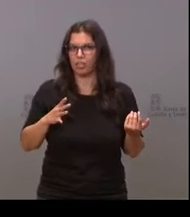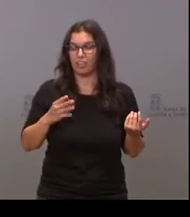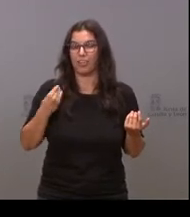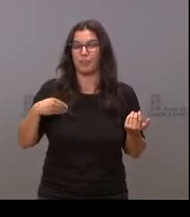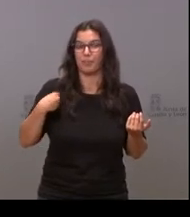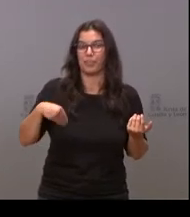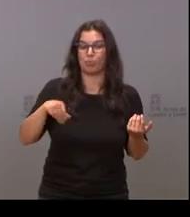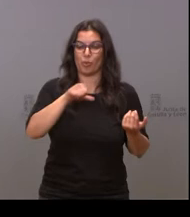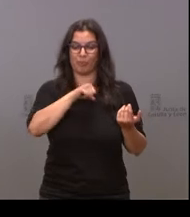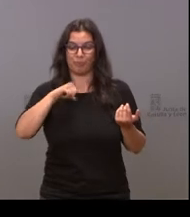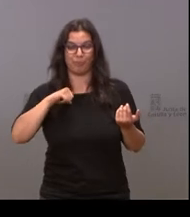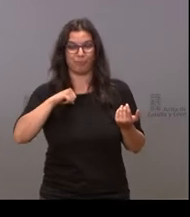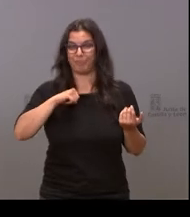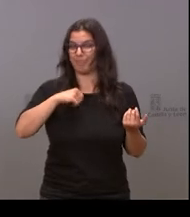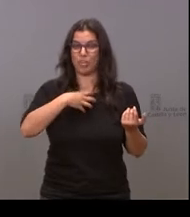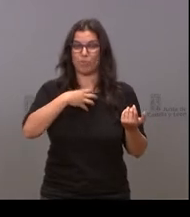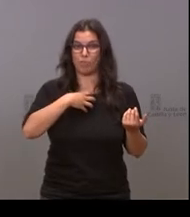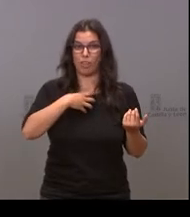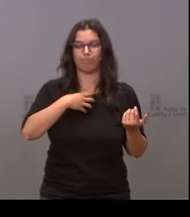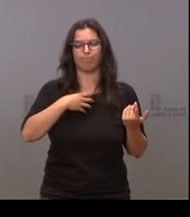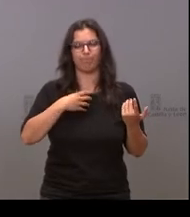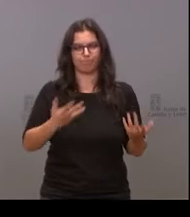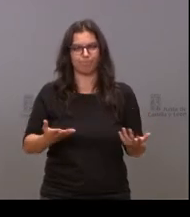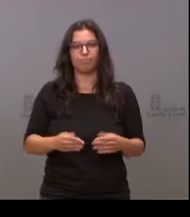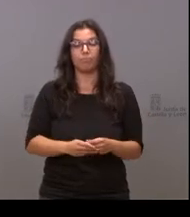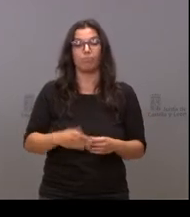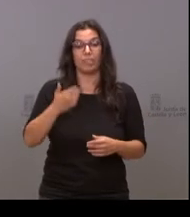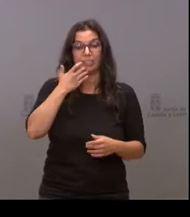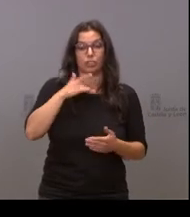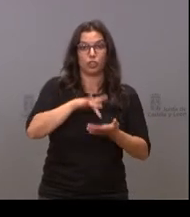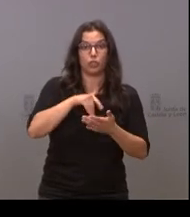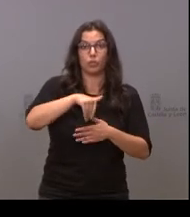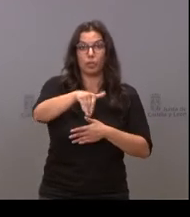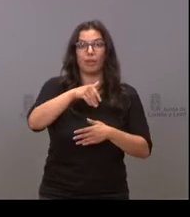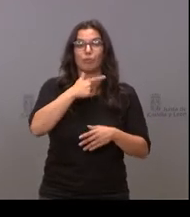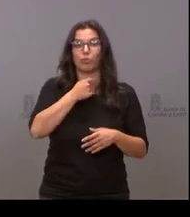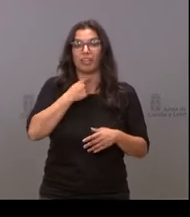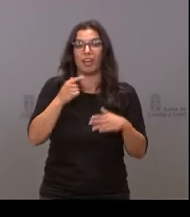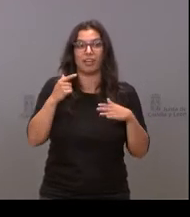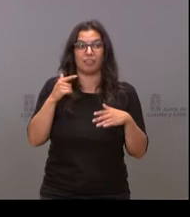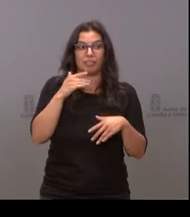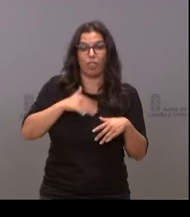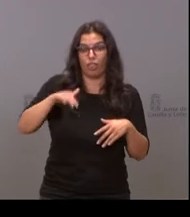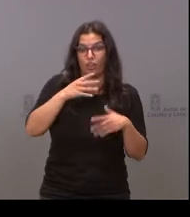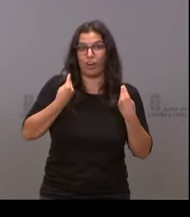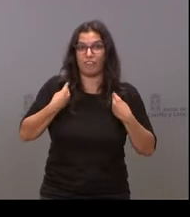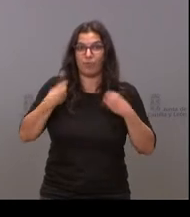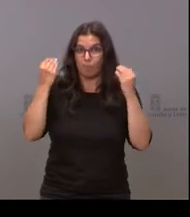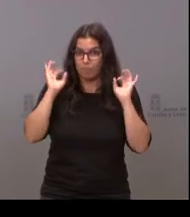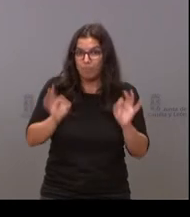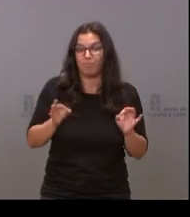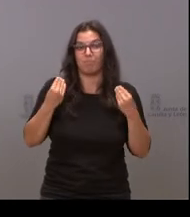perdiendo mis posibilidades pues llegado ese momento me gustaría vivir donde yo vivo donde estoy viviendo donde he vivido